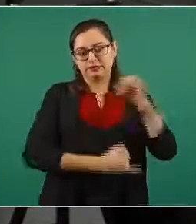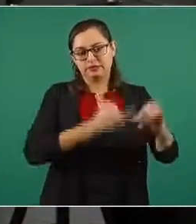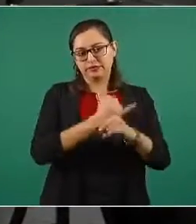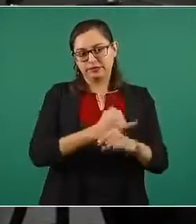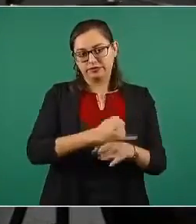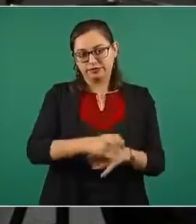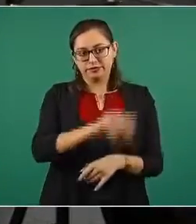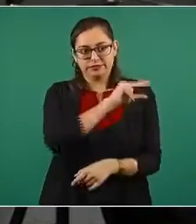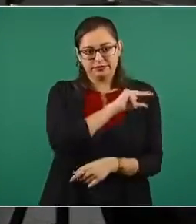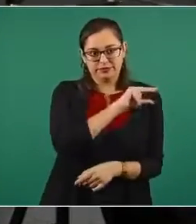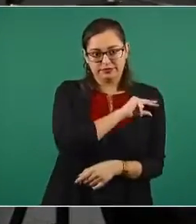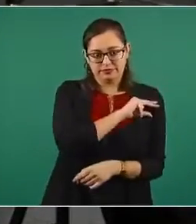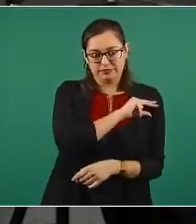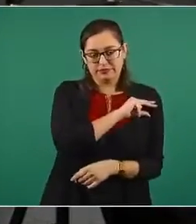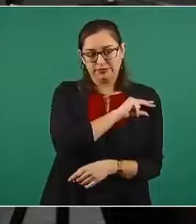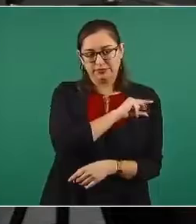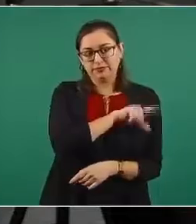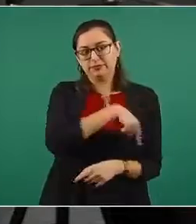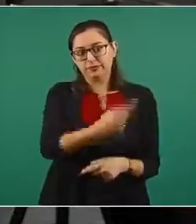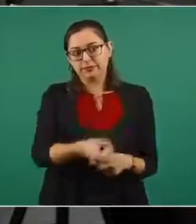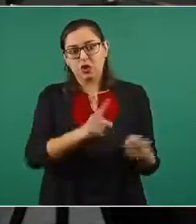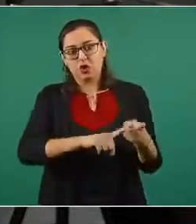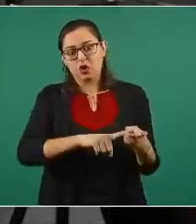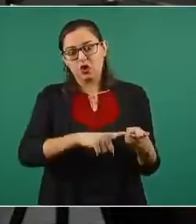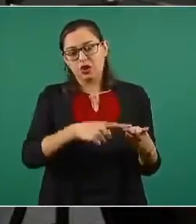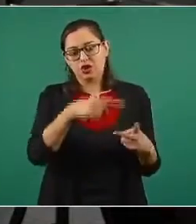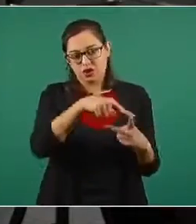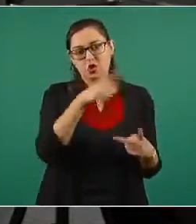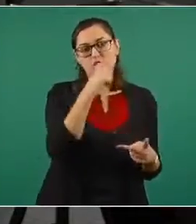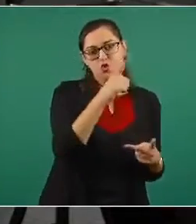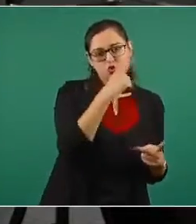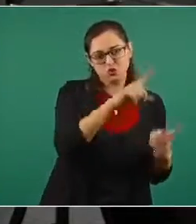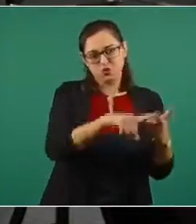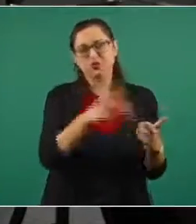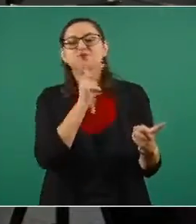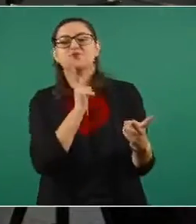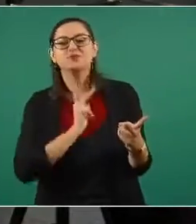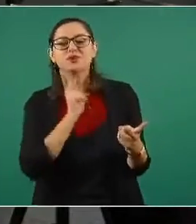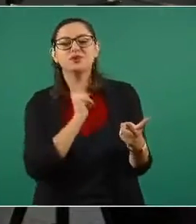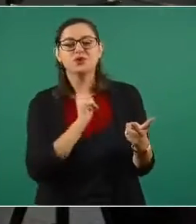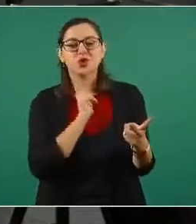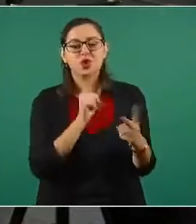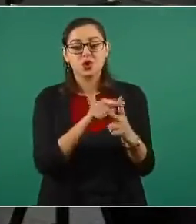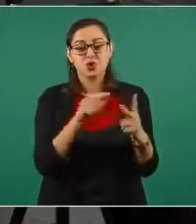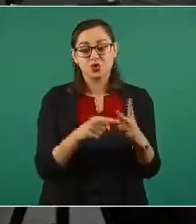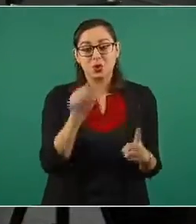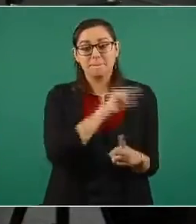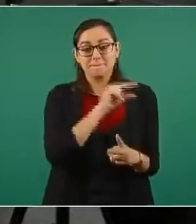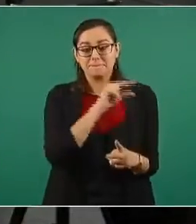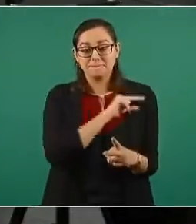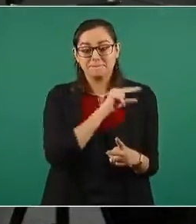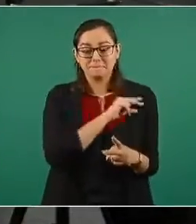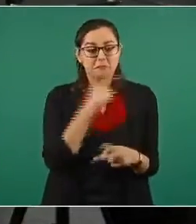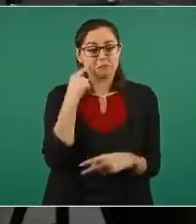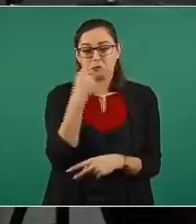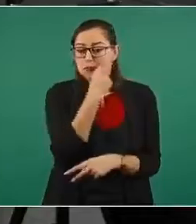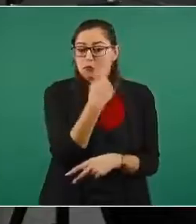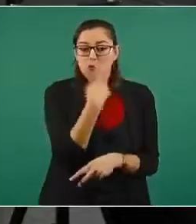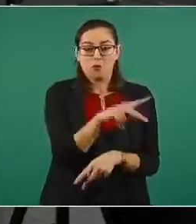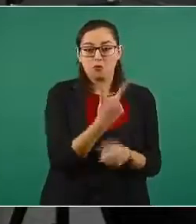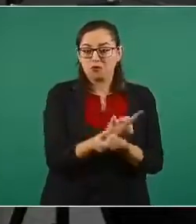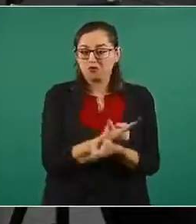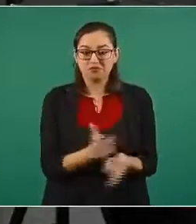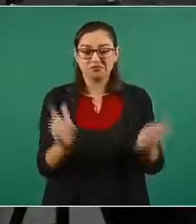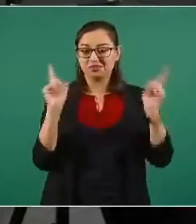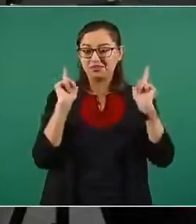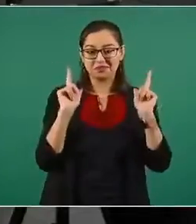tiene un equivalente que es PMI. Estas empresas privadas tienen discrecionalidad y funcionan como un tipo de caja